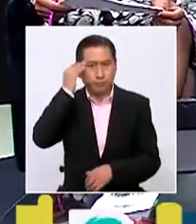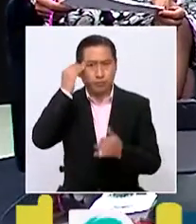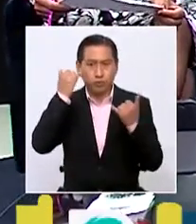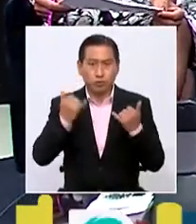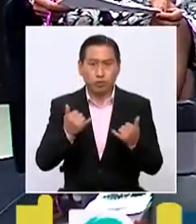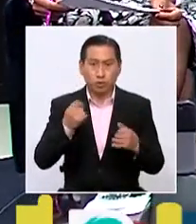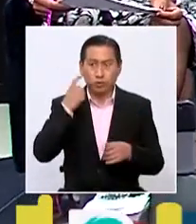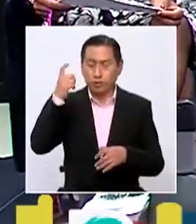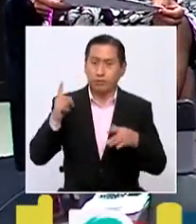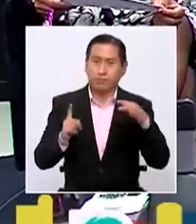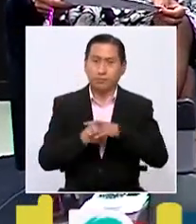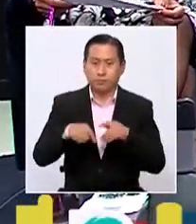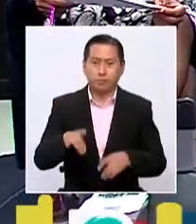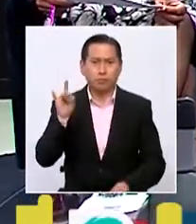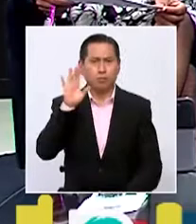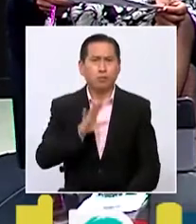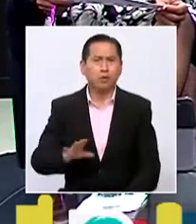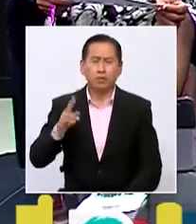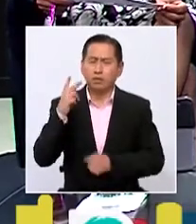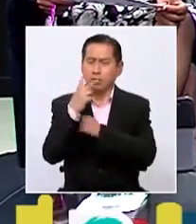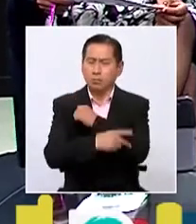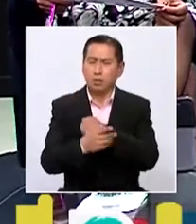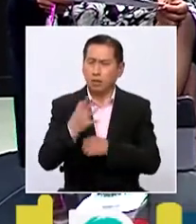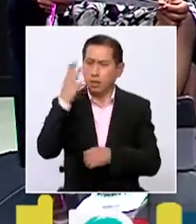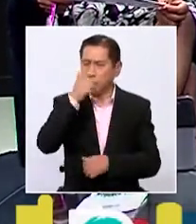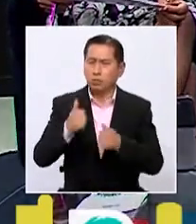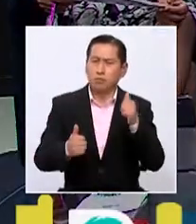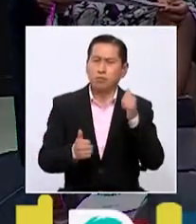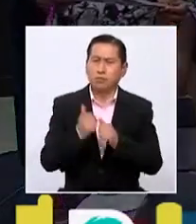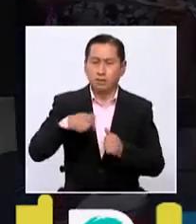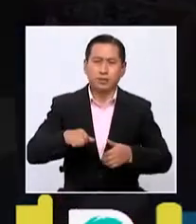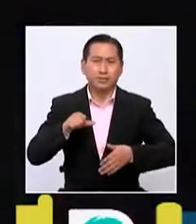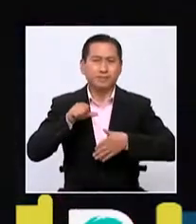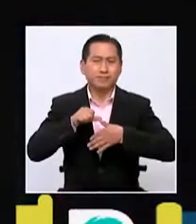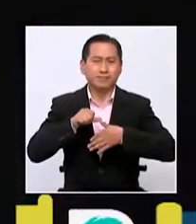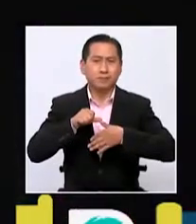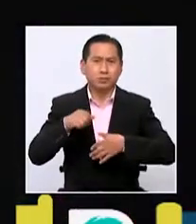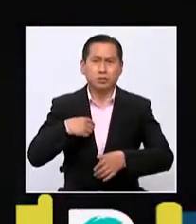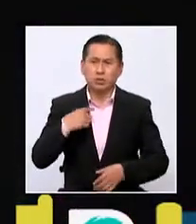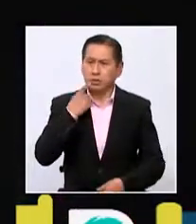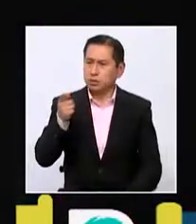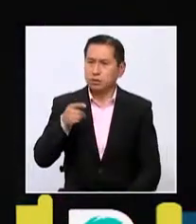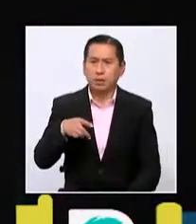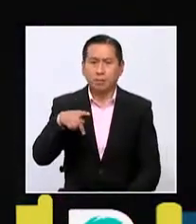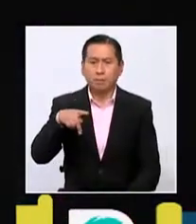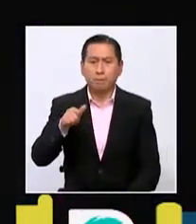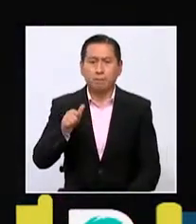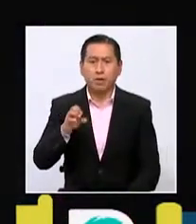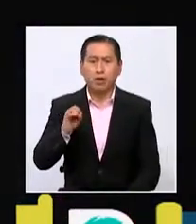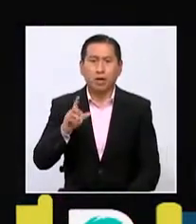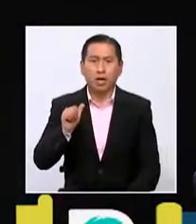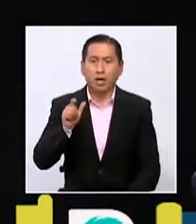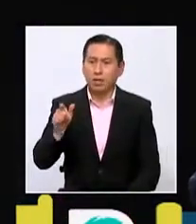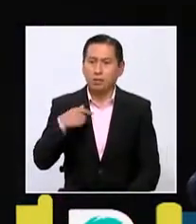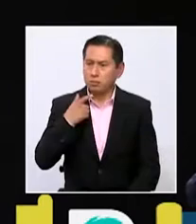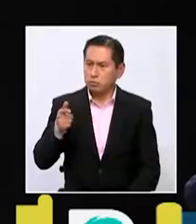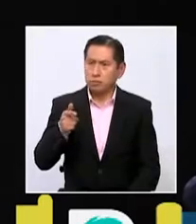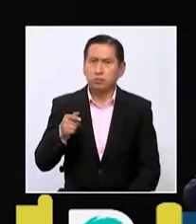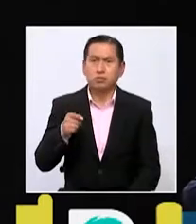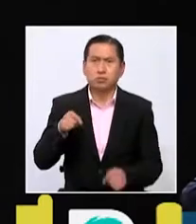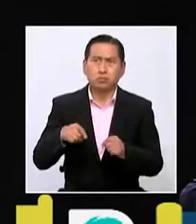está cumpliendo. Bolivia es uno de los países más hermosos de la región. Y yo dije, yo quise, se lo decía a Paola, mi productora boliviana de